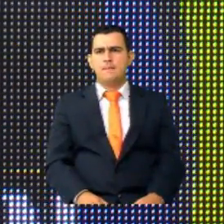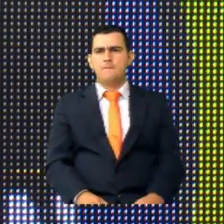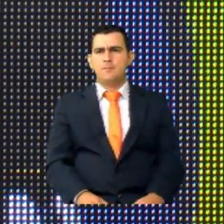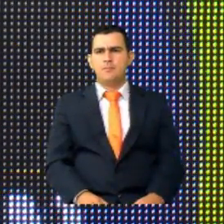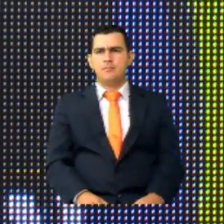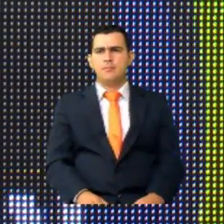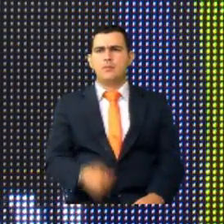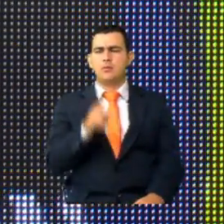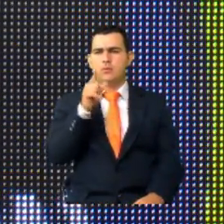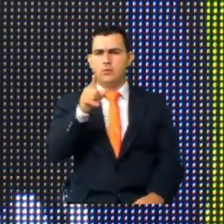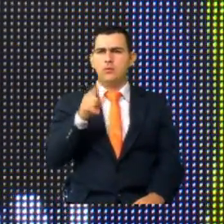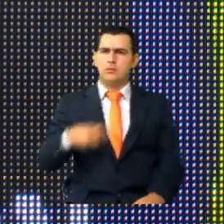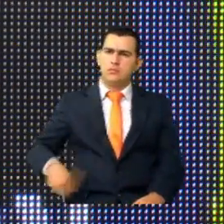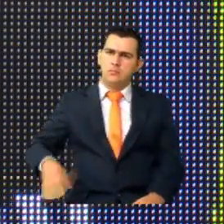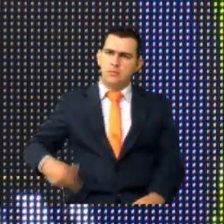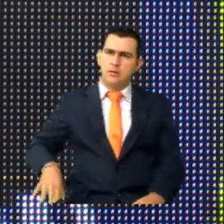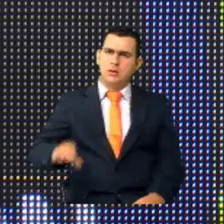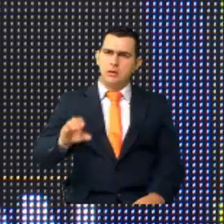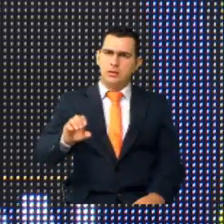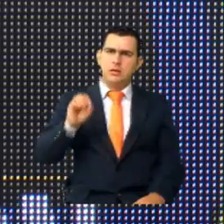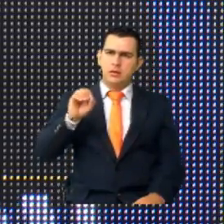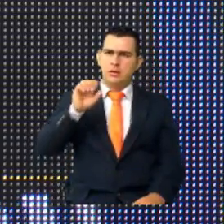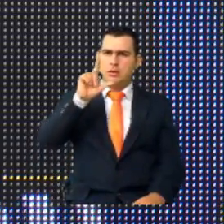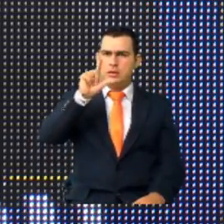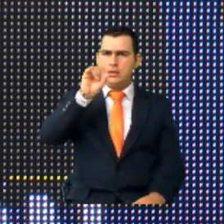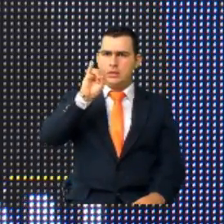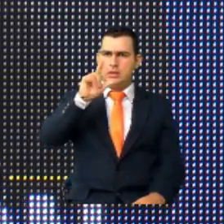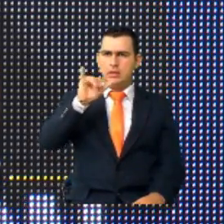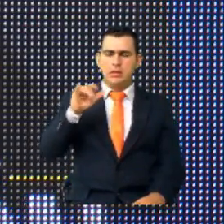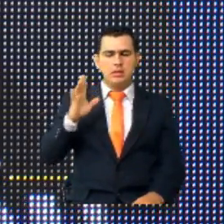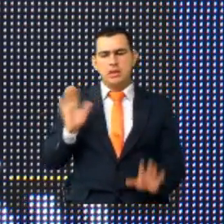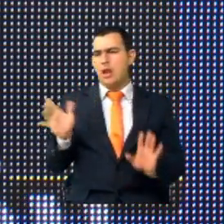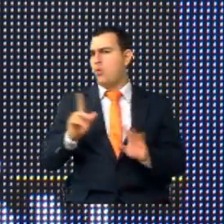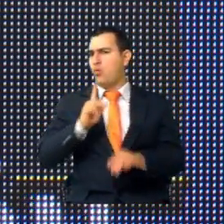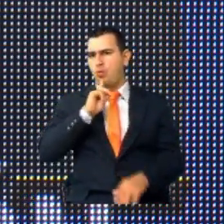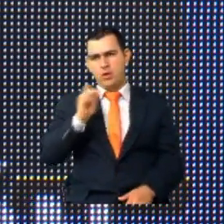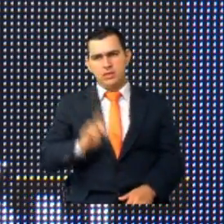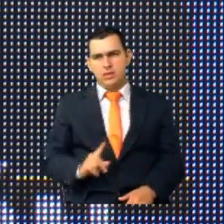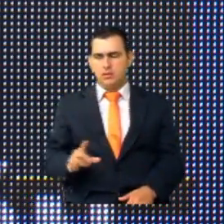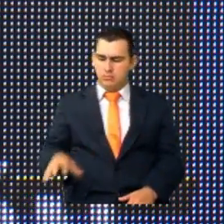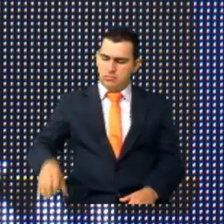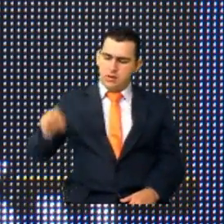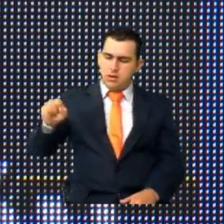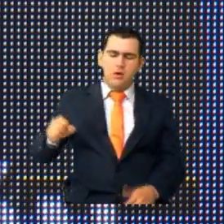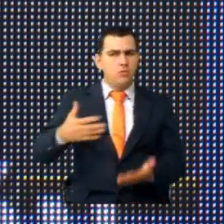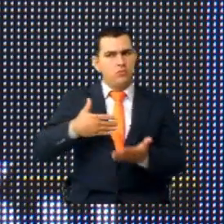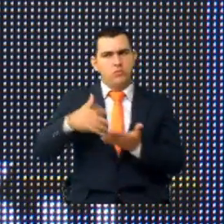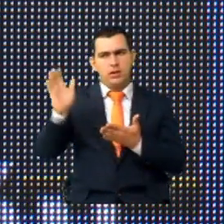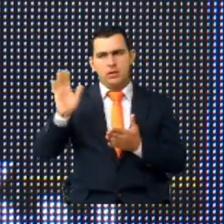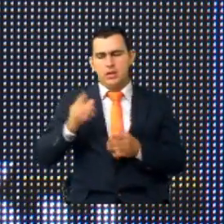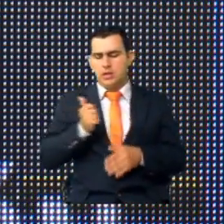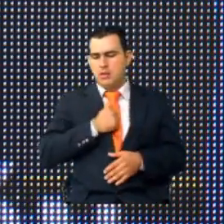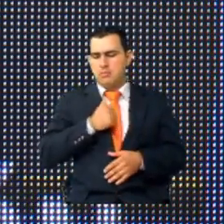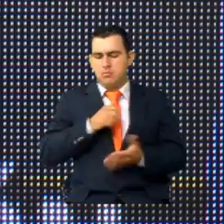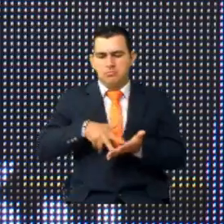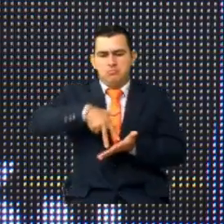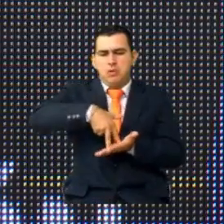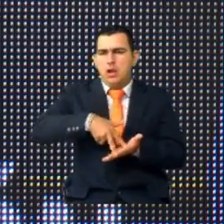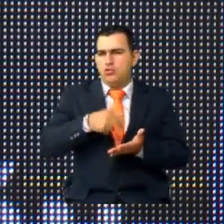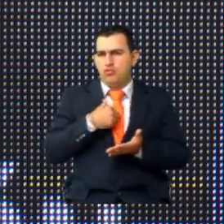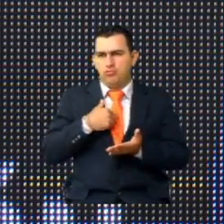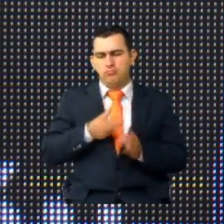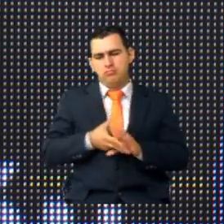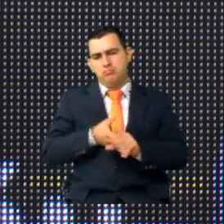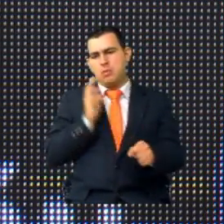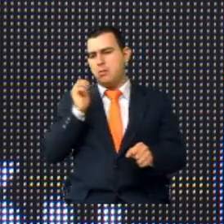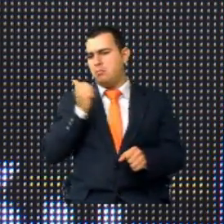Vamos a sacar la balota de la candidata Liliana Botero de Cote, quien estaba participando en el debate, pero quien decidió desistir del mismo y no